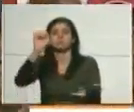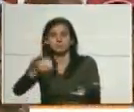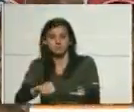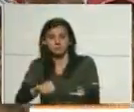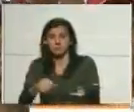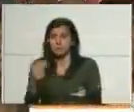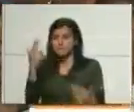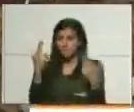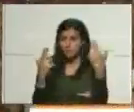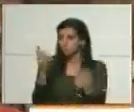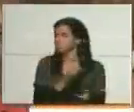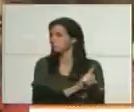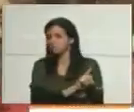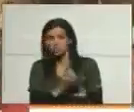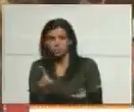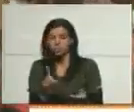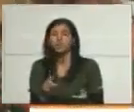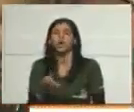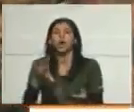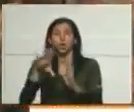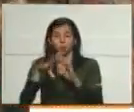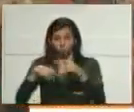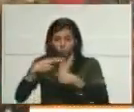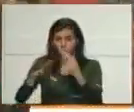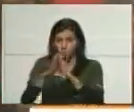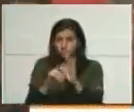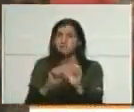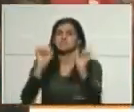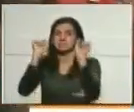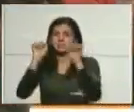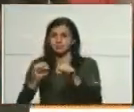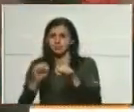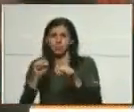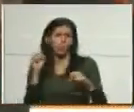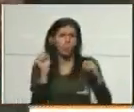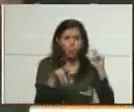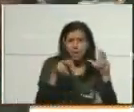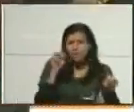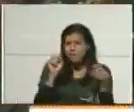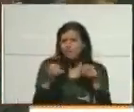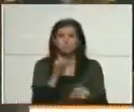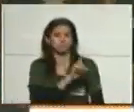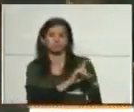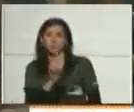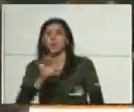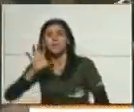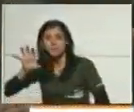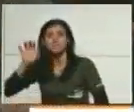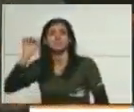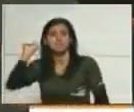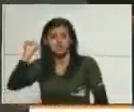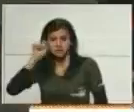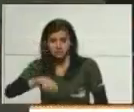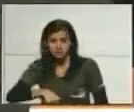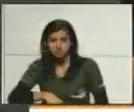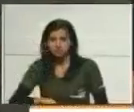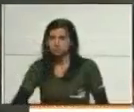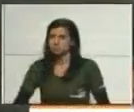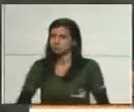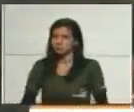no, constituyente sí, guarimbas no, patria sí,